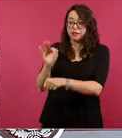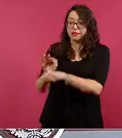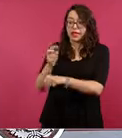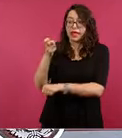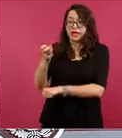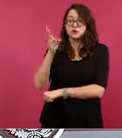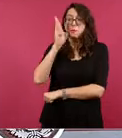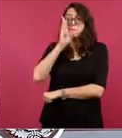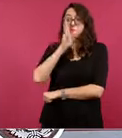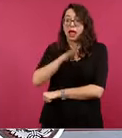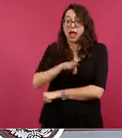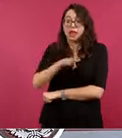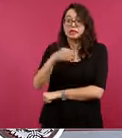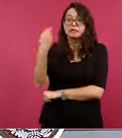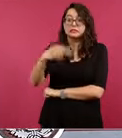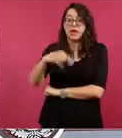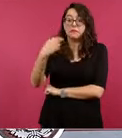¿Te acuerdan?